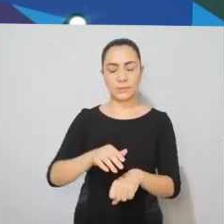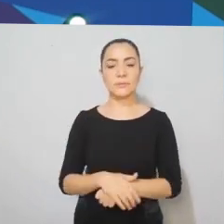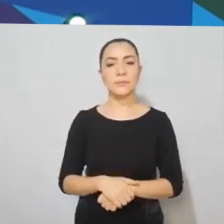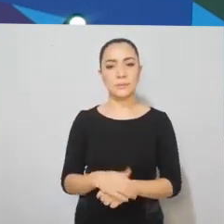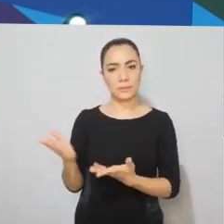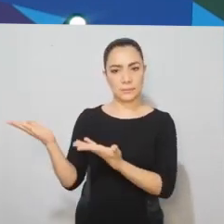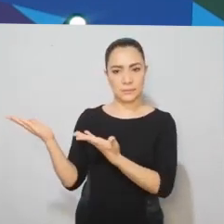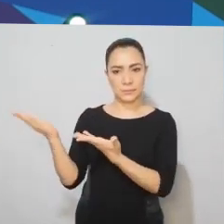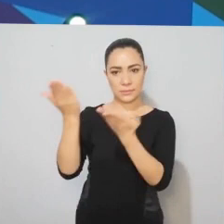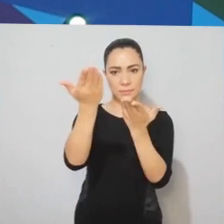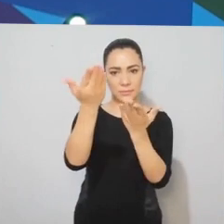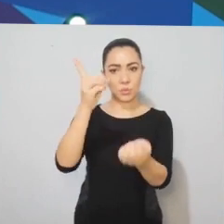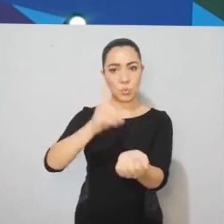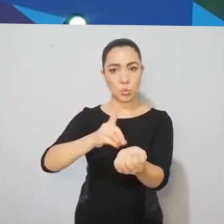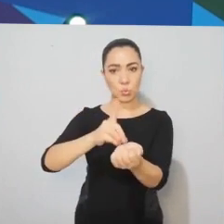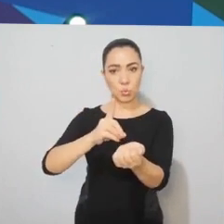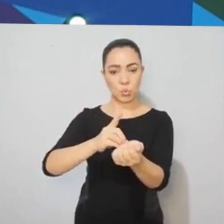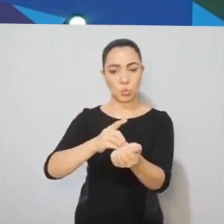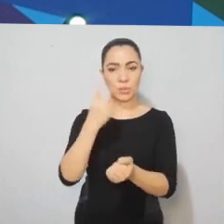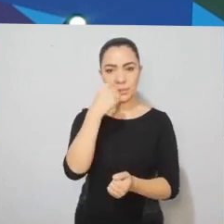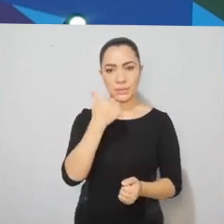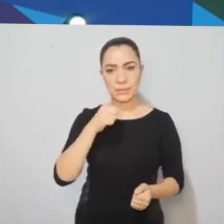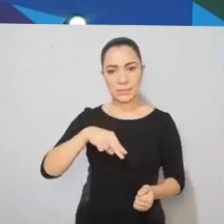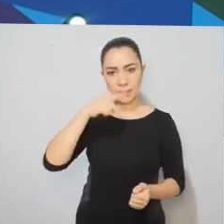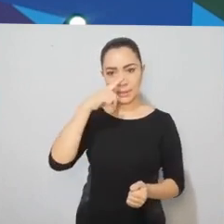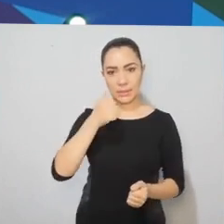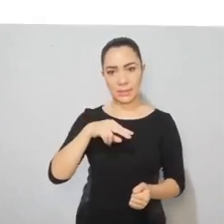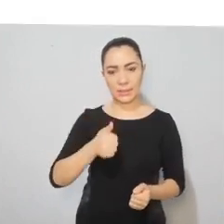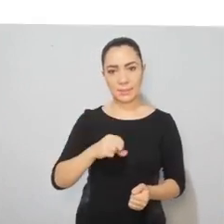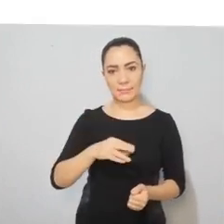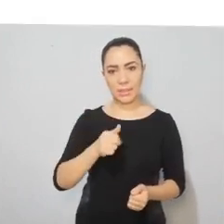Cedo la palabra al doctor Santana Mariño.